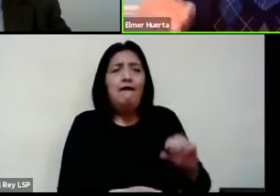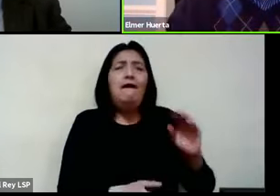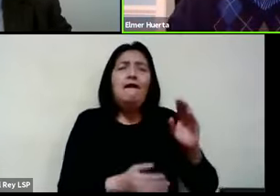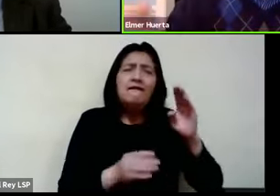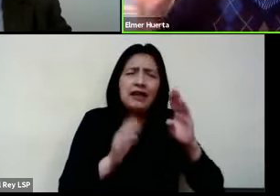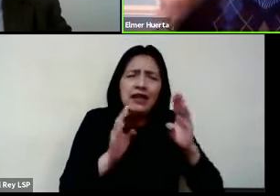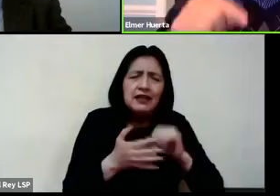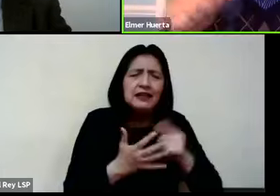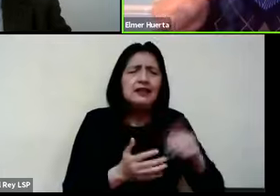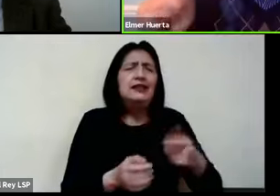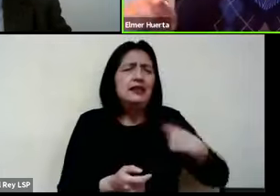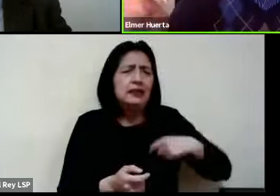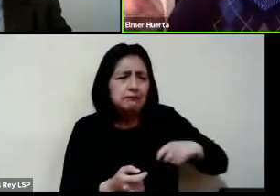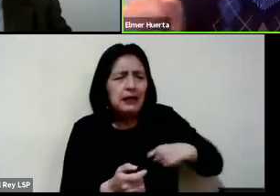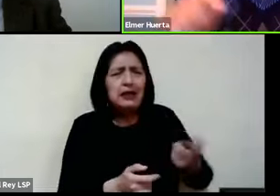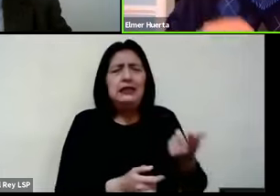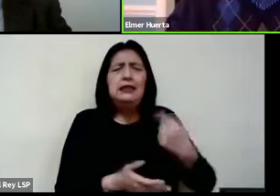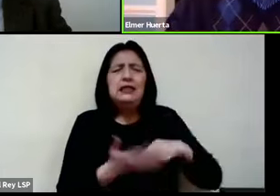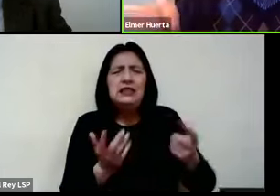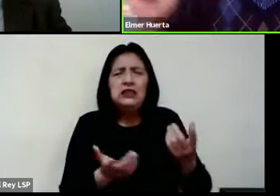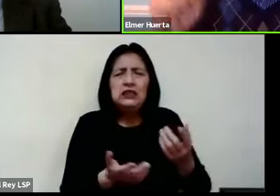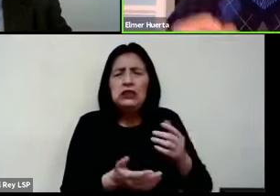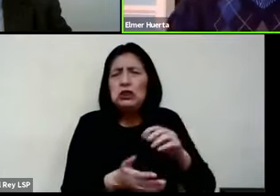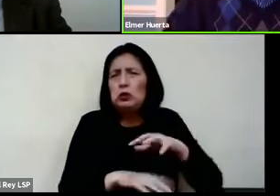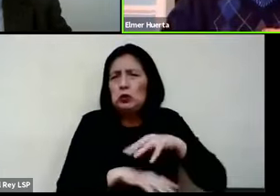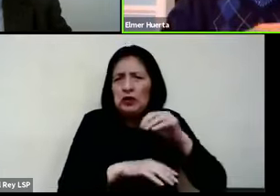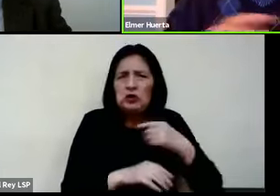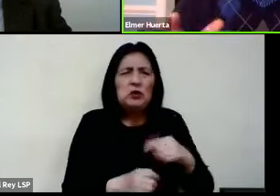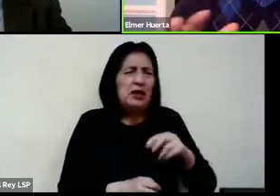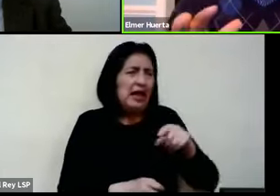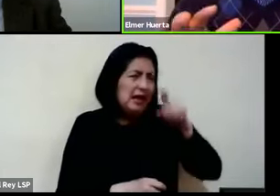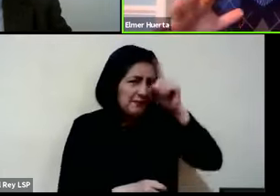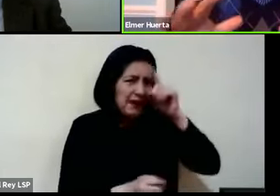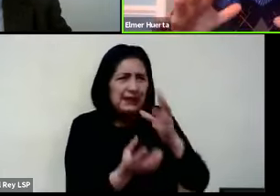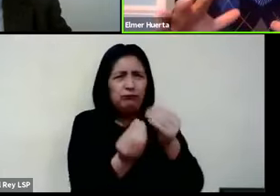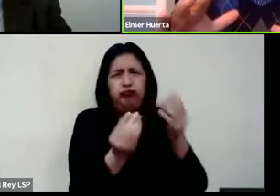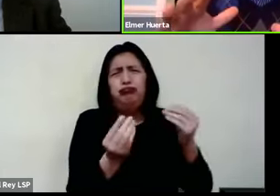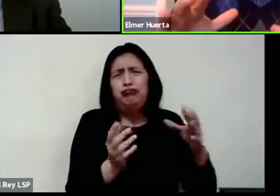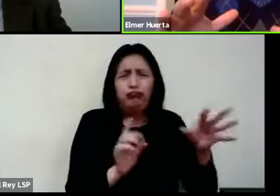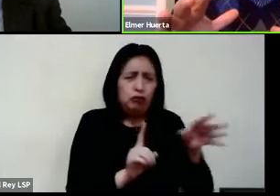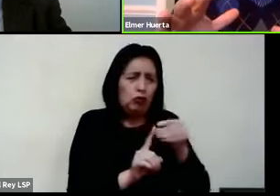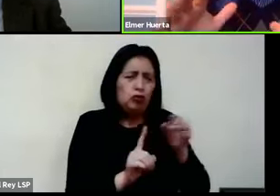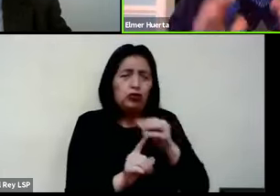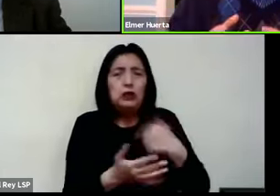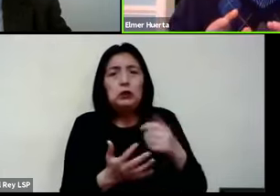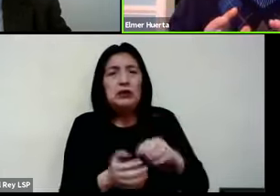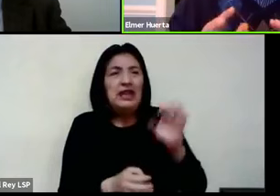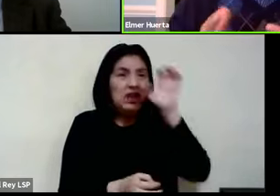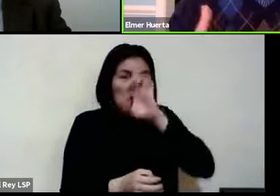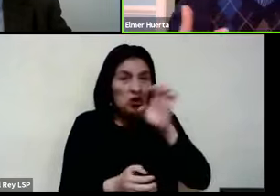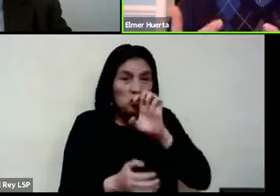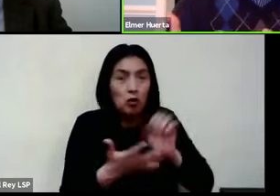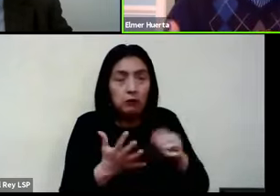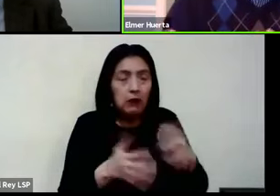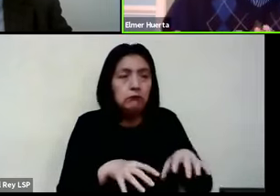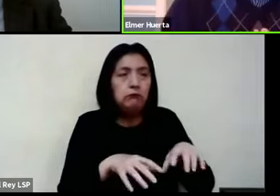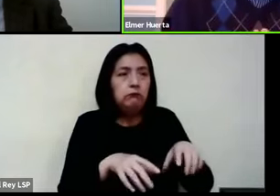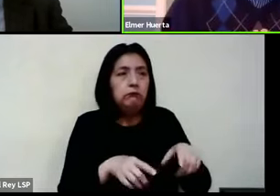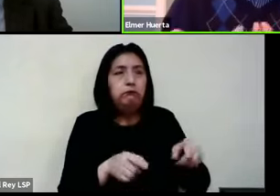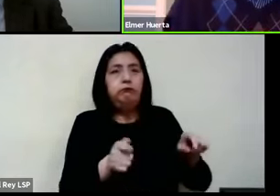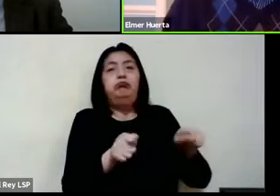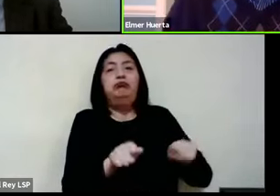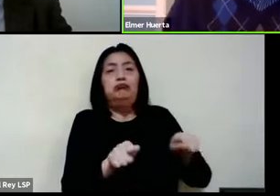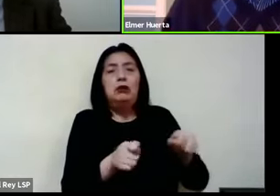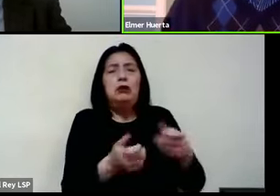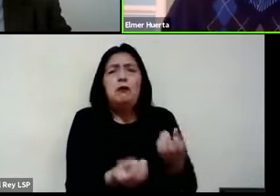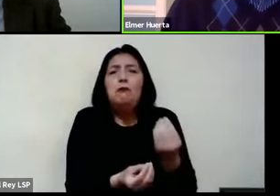España, Suecia, Alemania es el país con mayores contagios. Es decir, Europa está paralizada. ¿Por qué? Porque